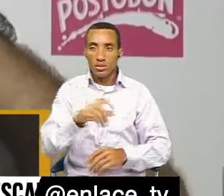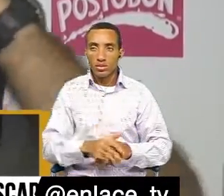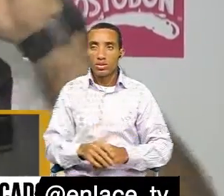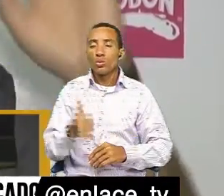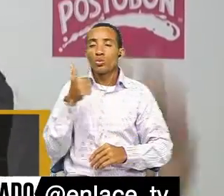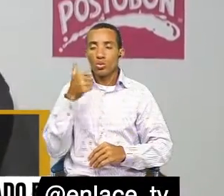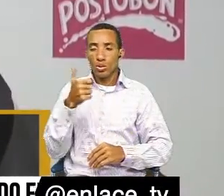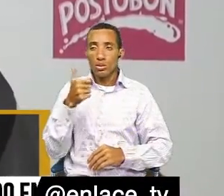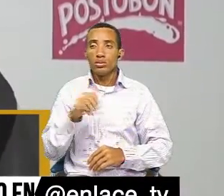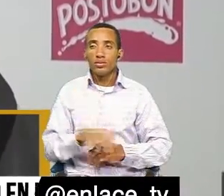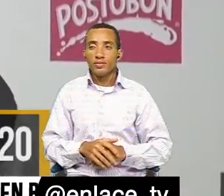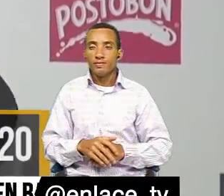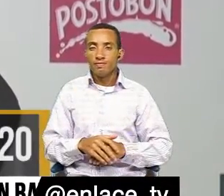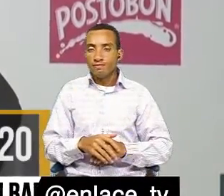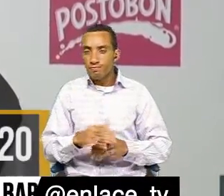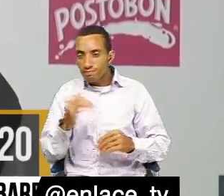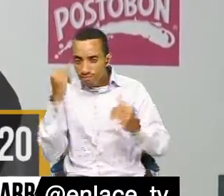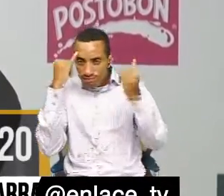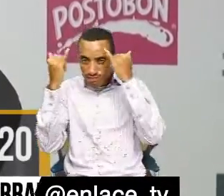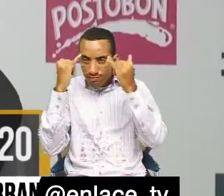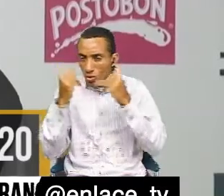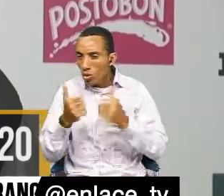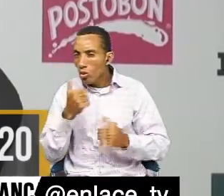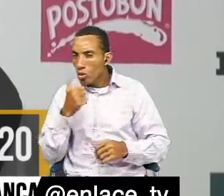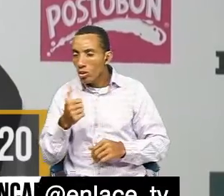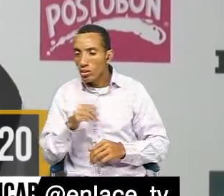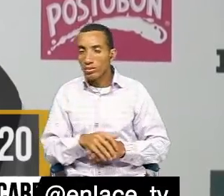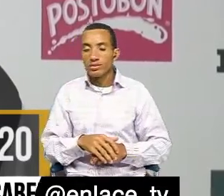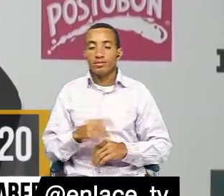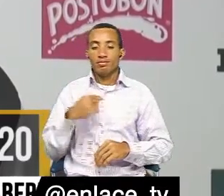parece que fue una estrategia interesante. Siento que nos equivocamos